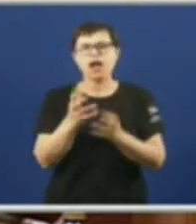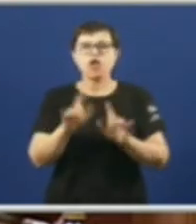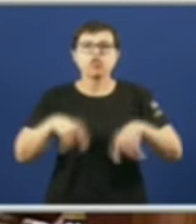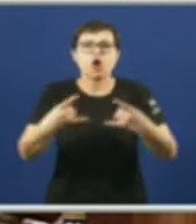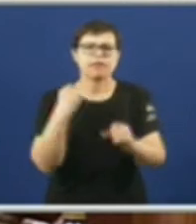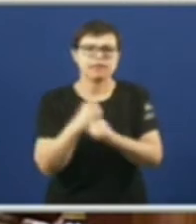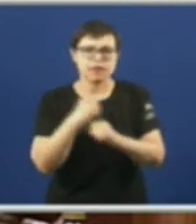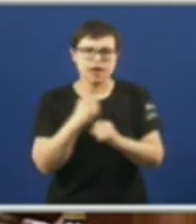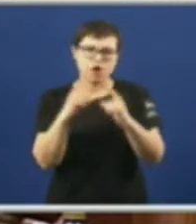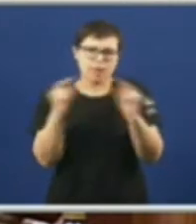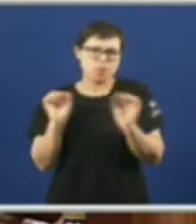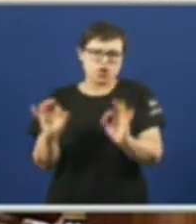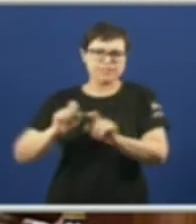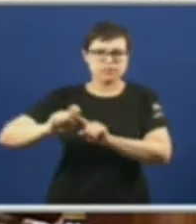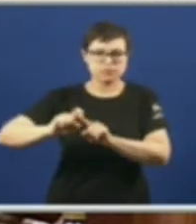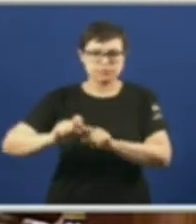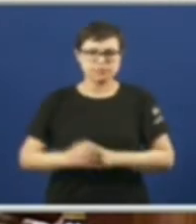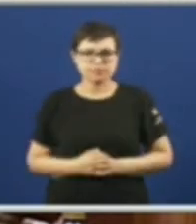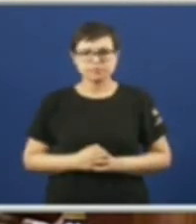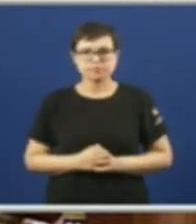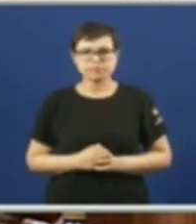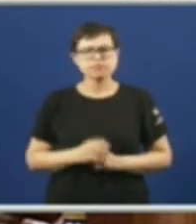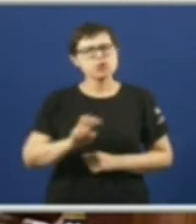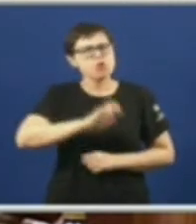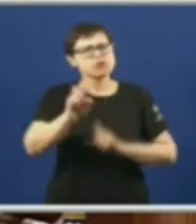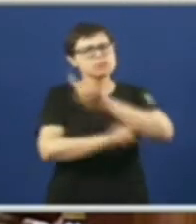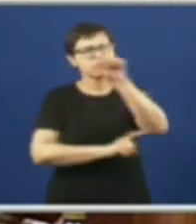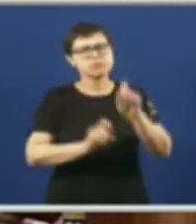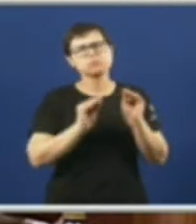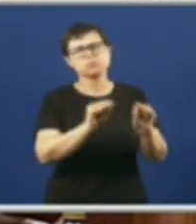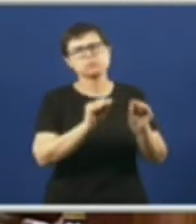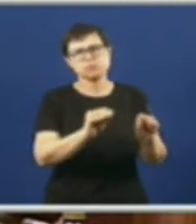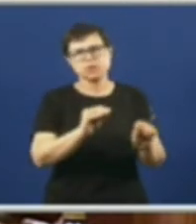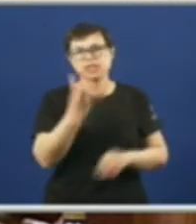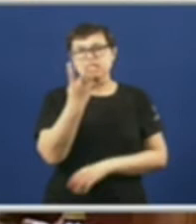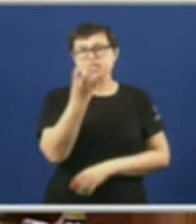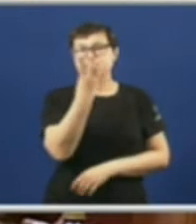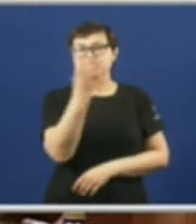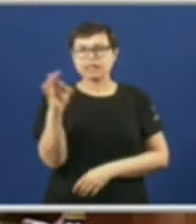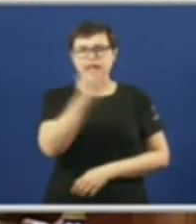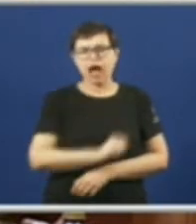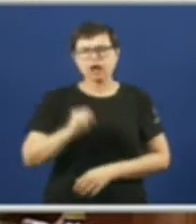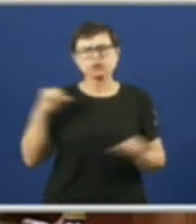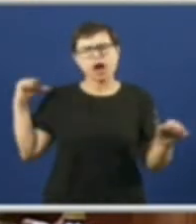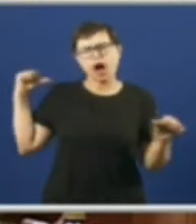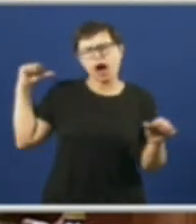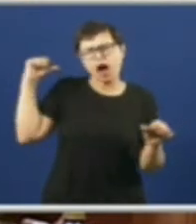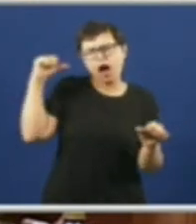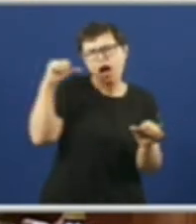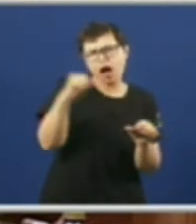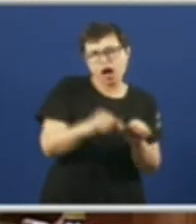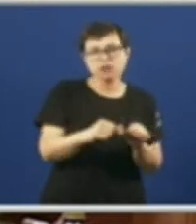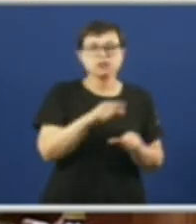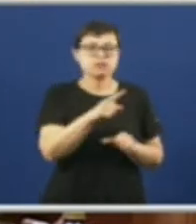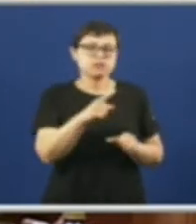Pero hai outra pregunta que tamén é moi importante e é que aportou o PP durante 30 anos, vostede como presidente durante estes últimos